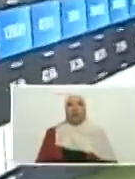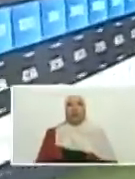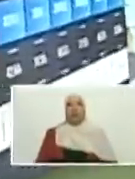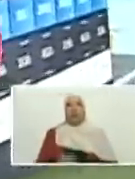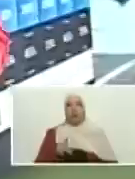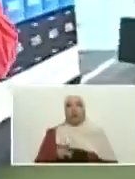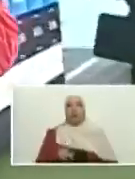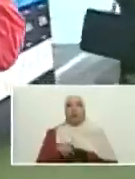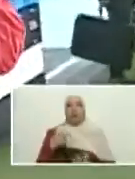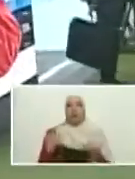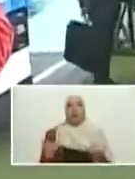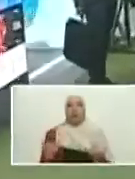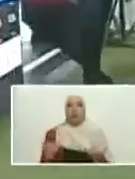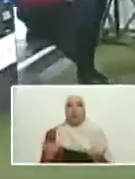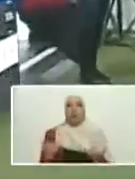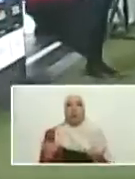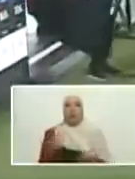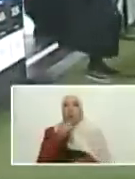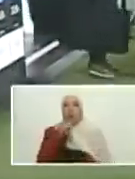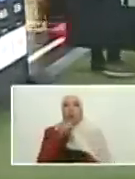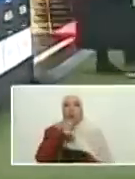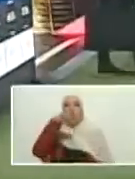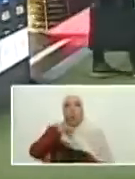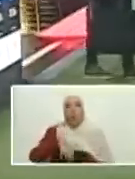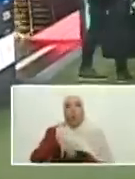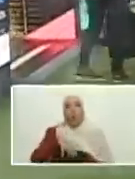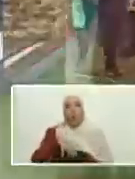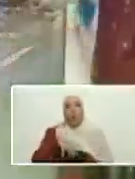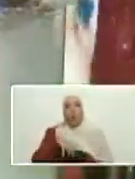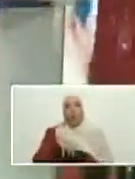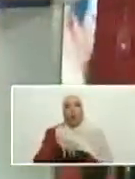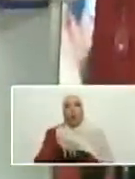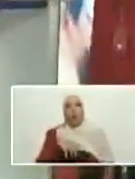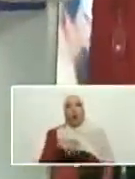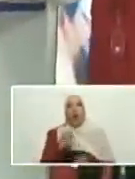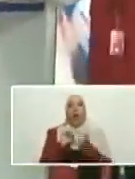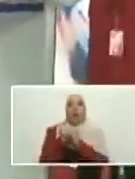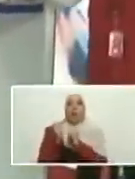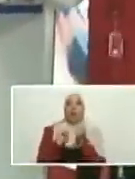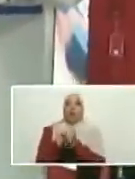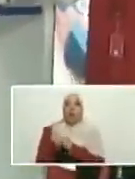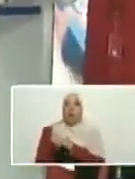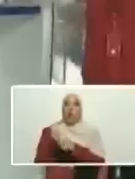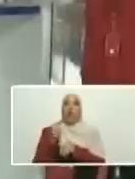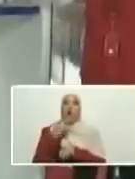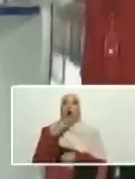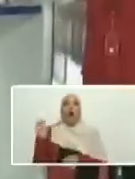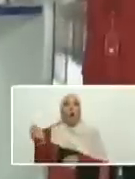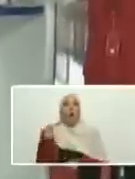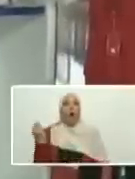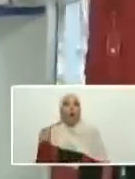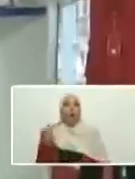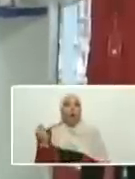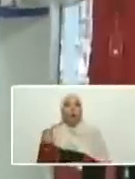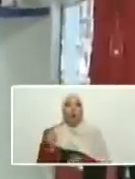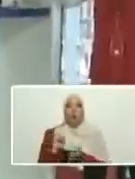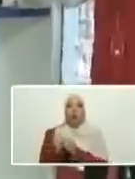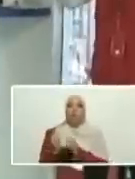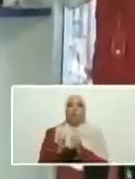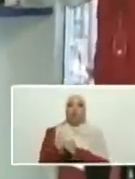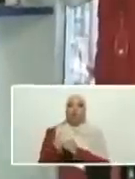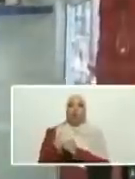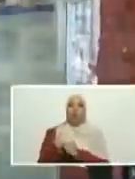veo el stand del deporte, la juventud, el deporte, de